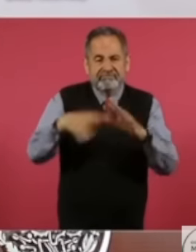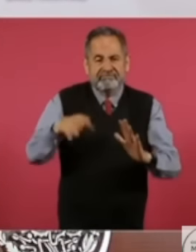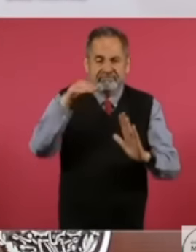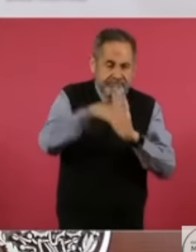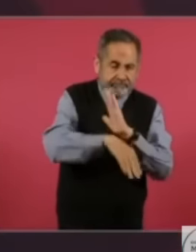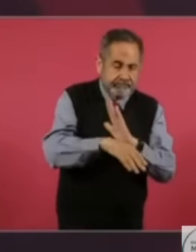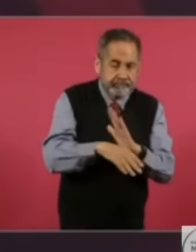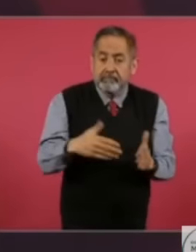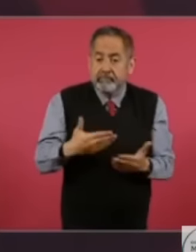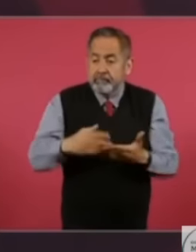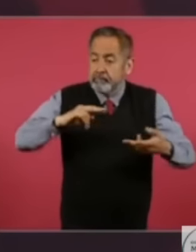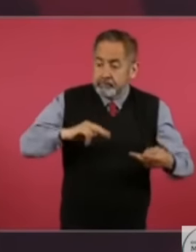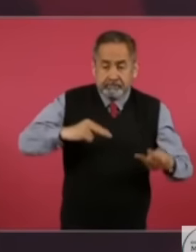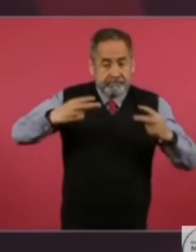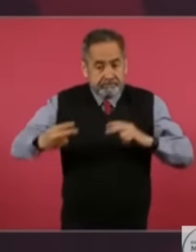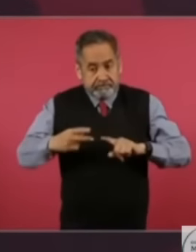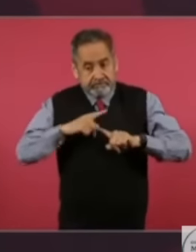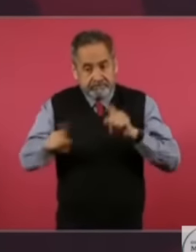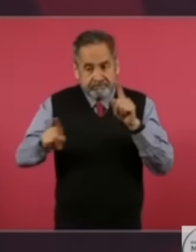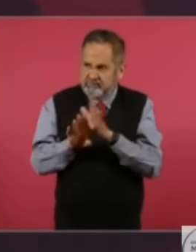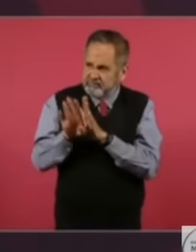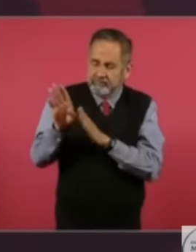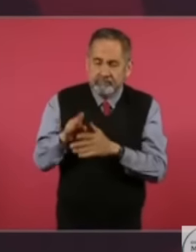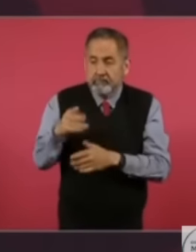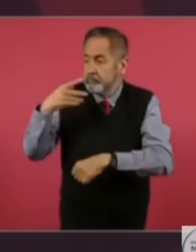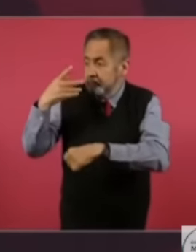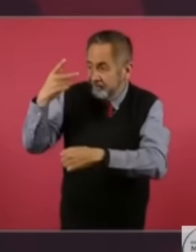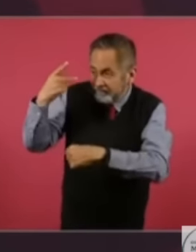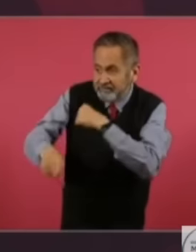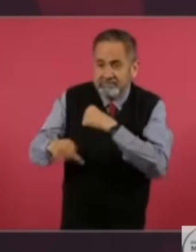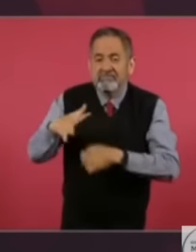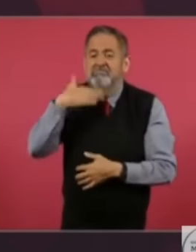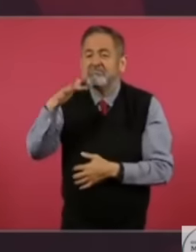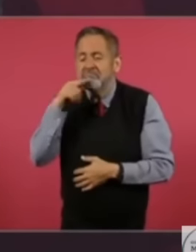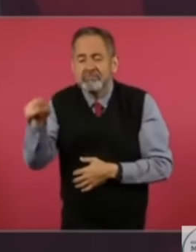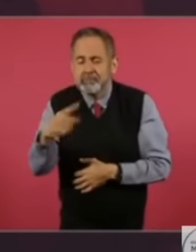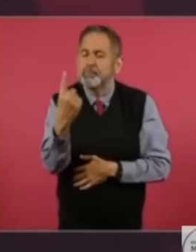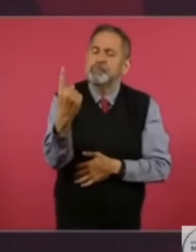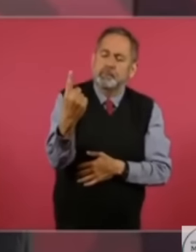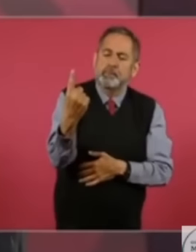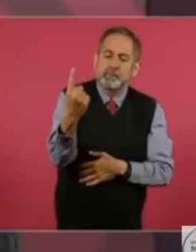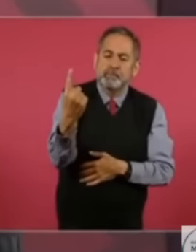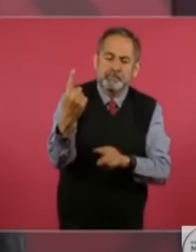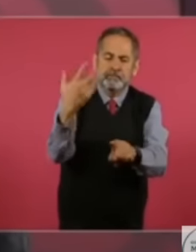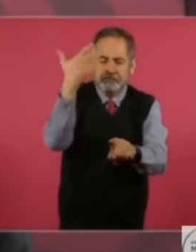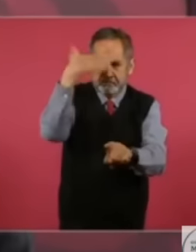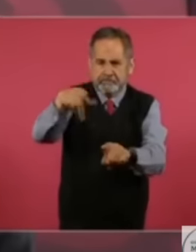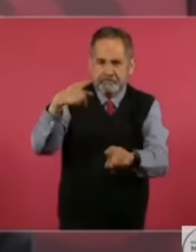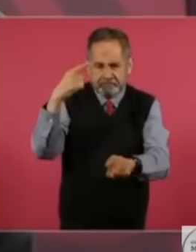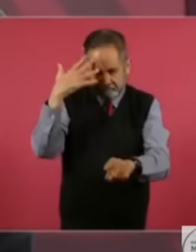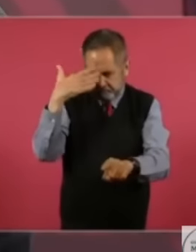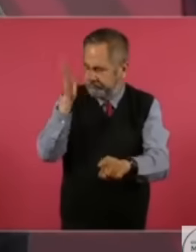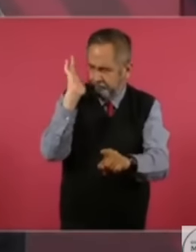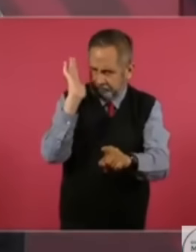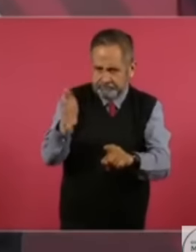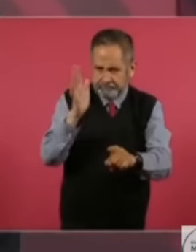no hemos tenido problemas graves de corrupción. Uno que ya se está